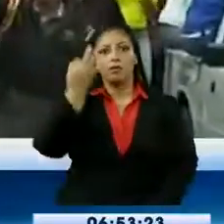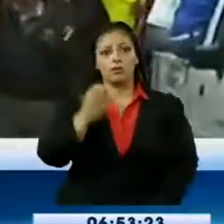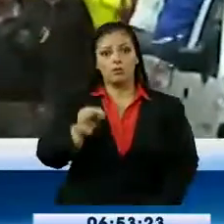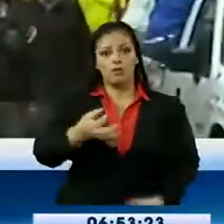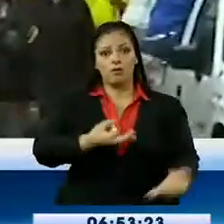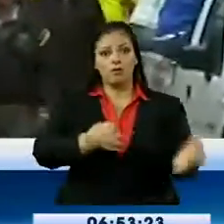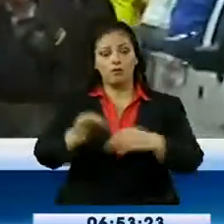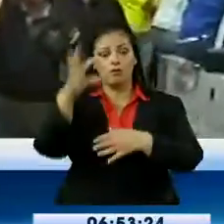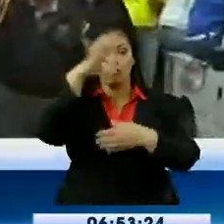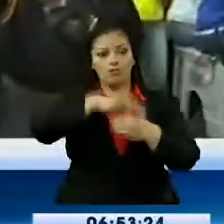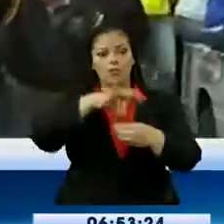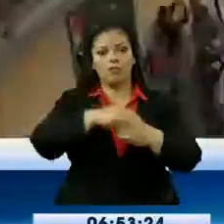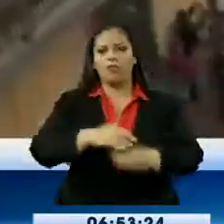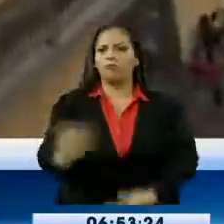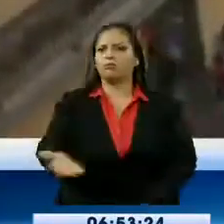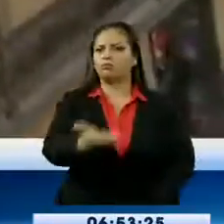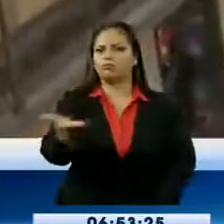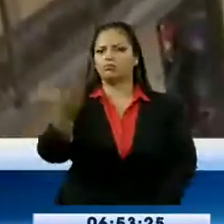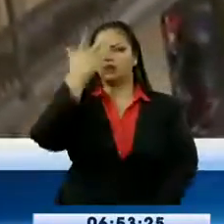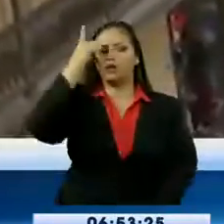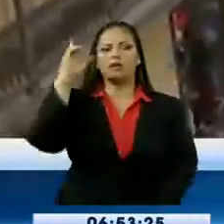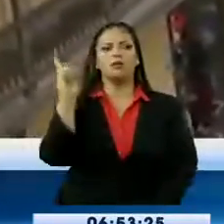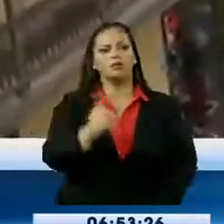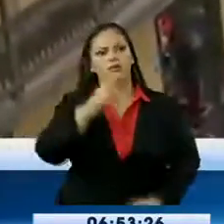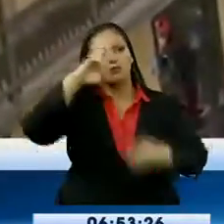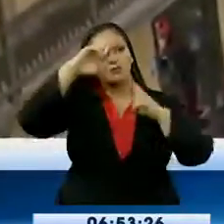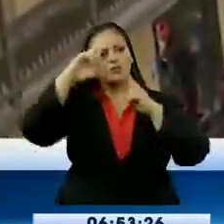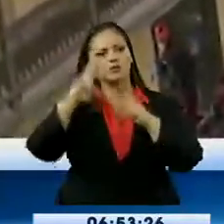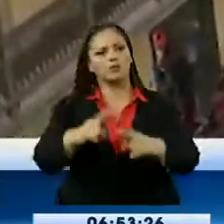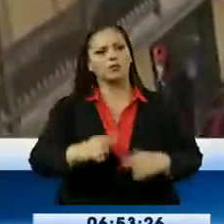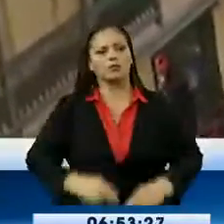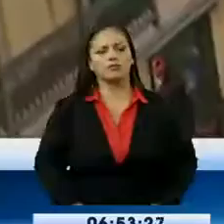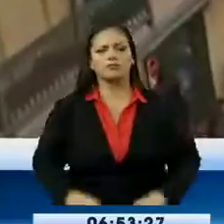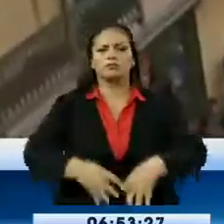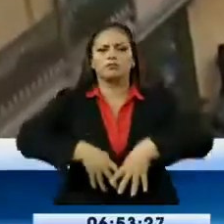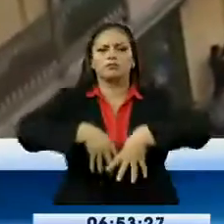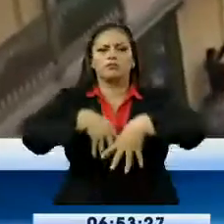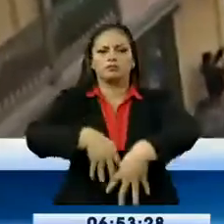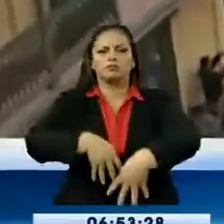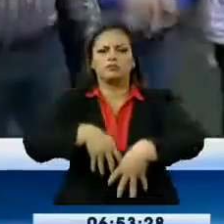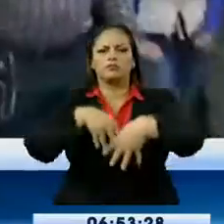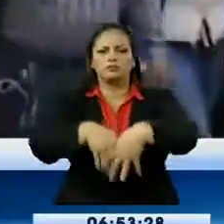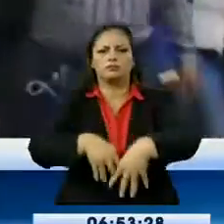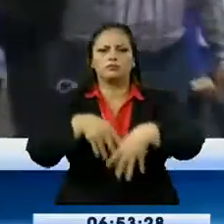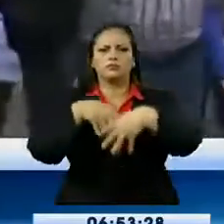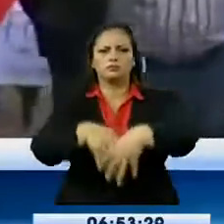La marcha final recorrió las principales calles del centro histórico con las mismas exigencias.